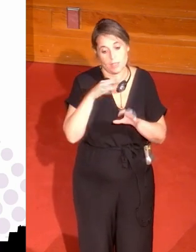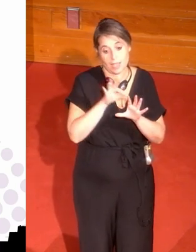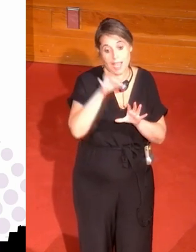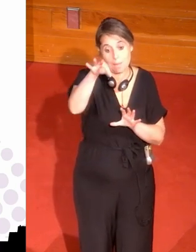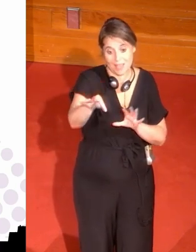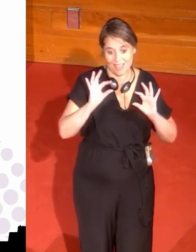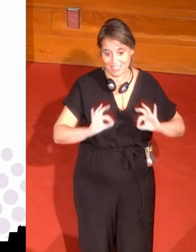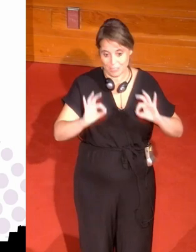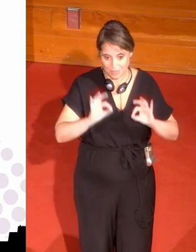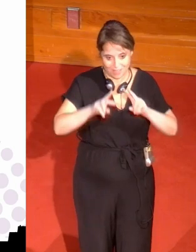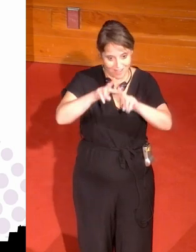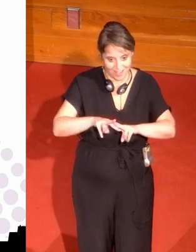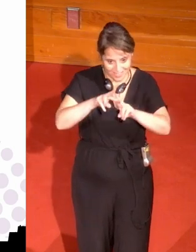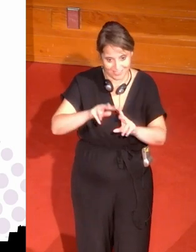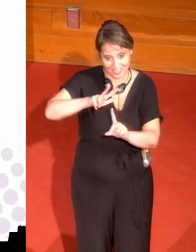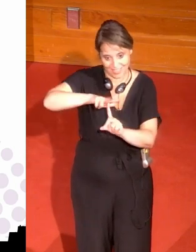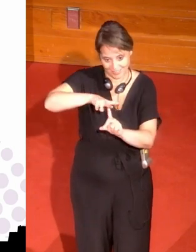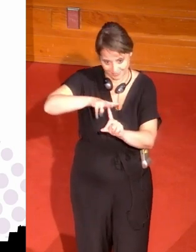analista en radio televisión